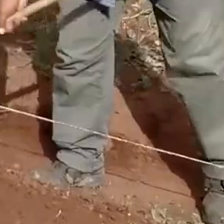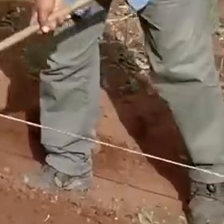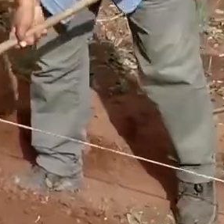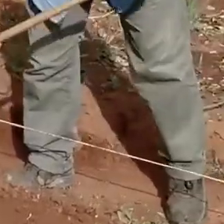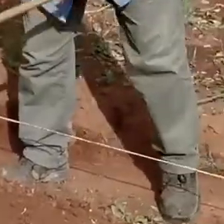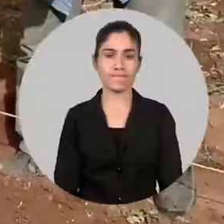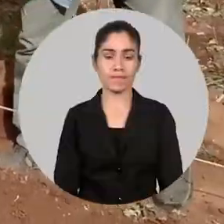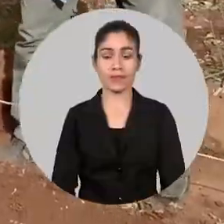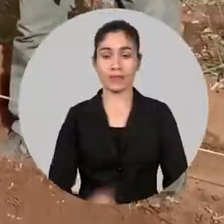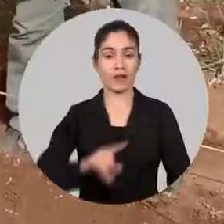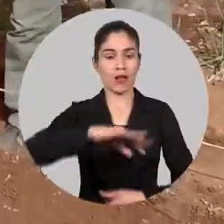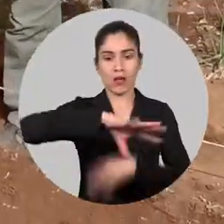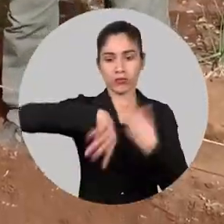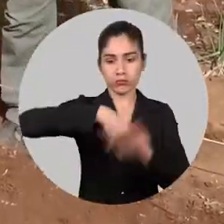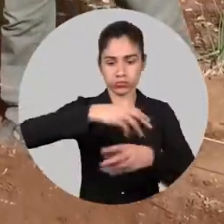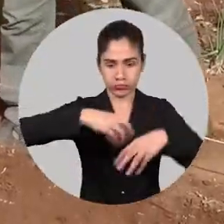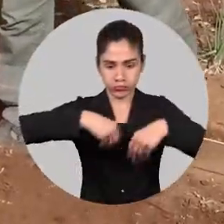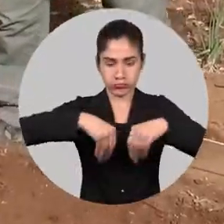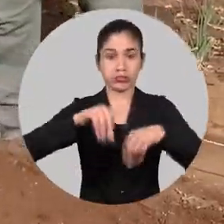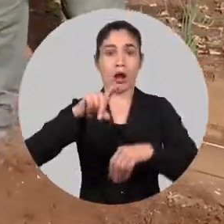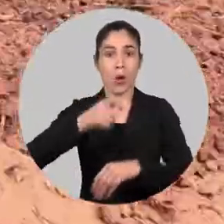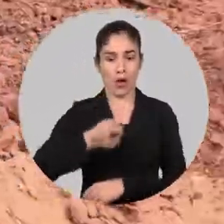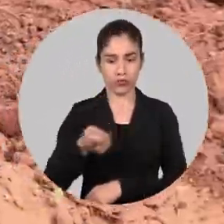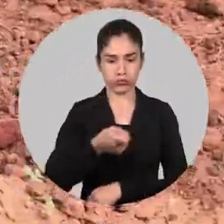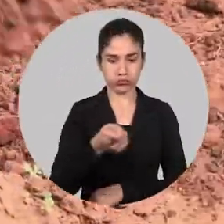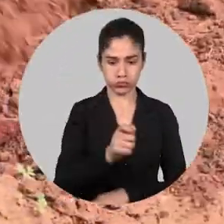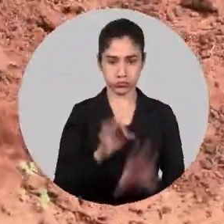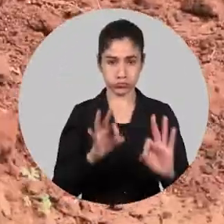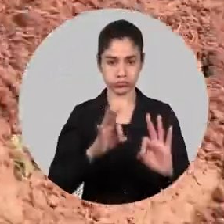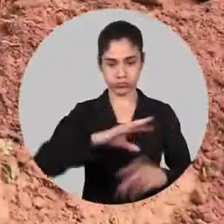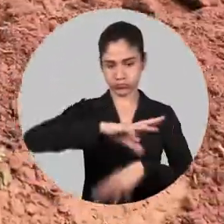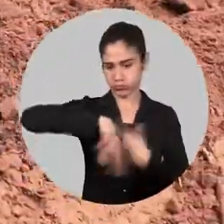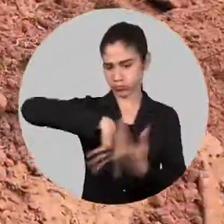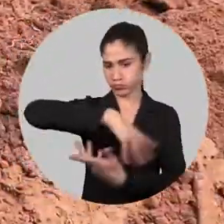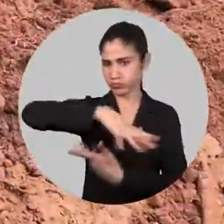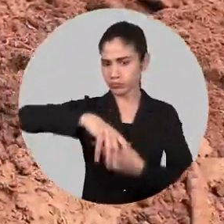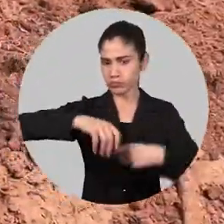Hay que distribuir bien, mojar.